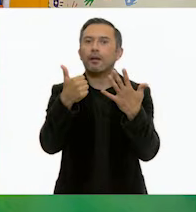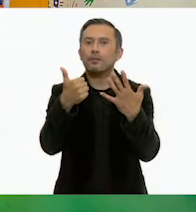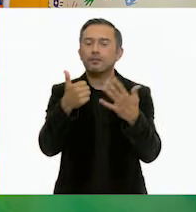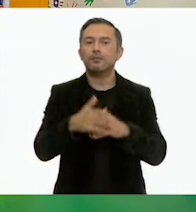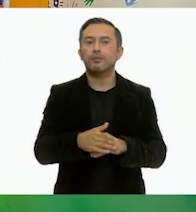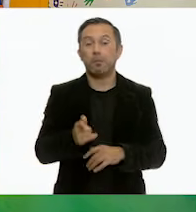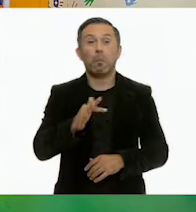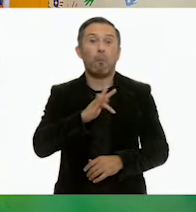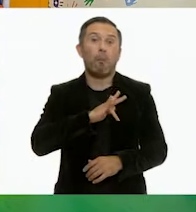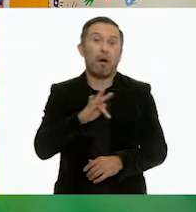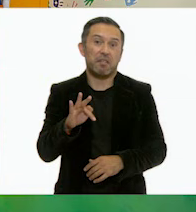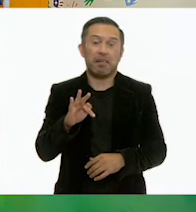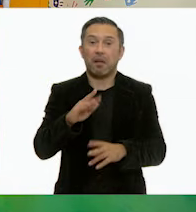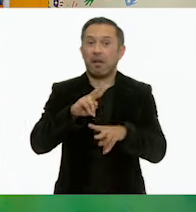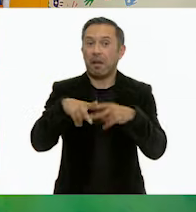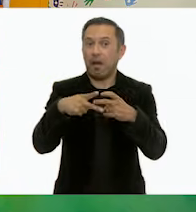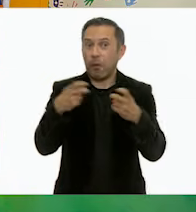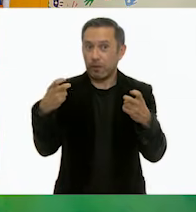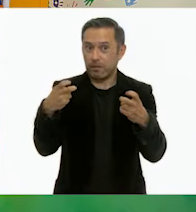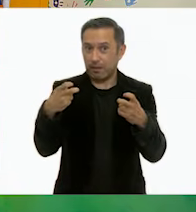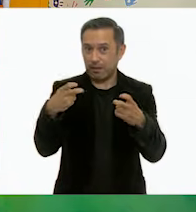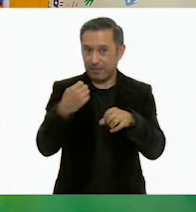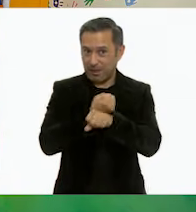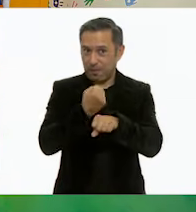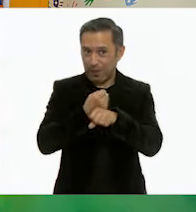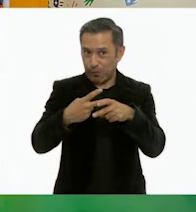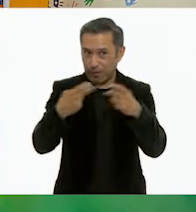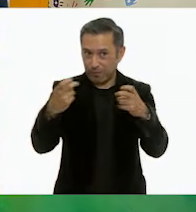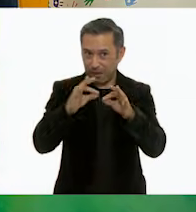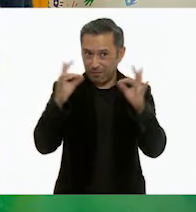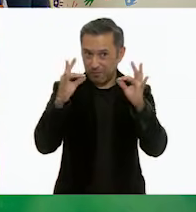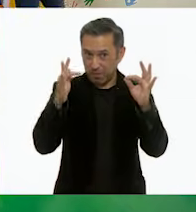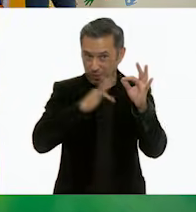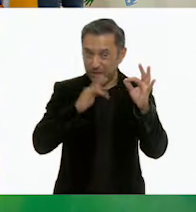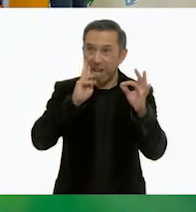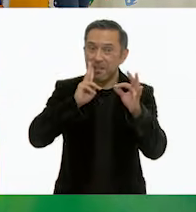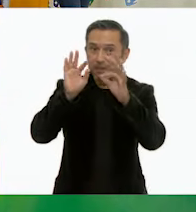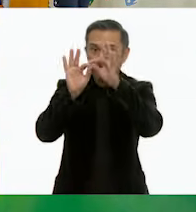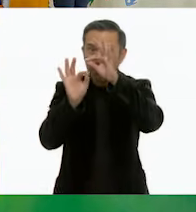con una agujeta. Vamos a hacerlo. ¿Lo intentamos? Claro.